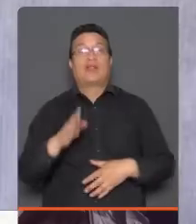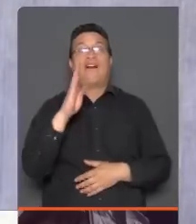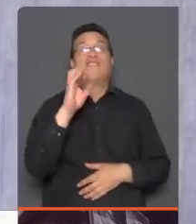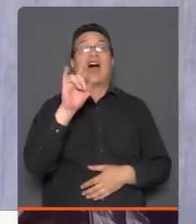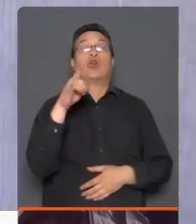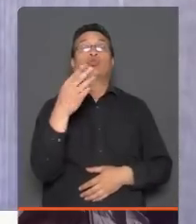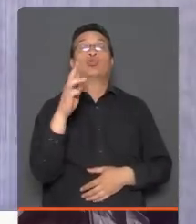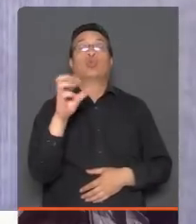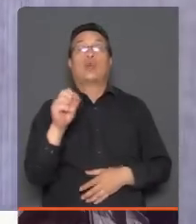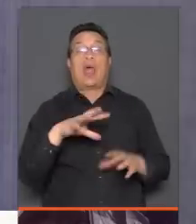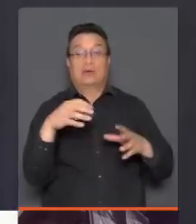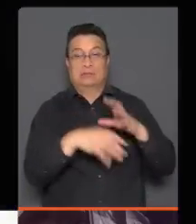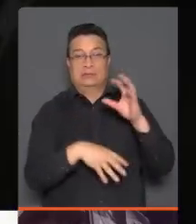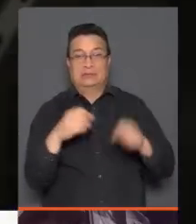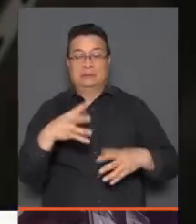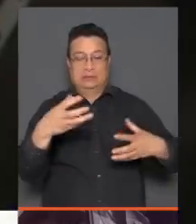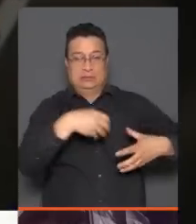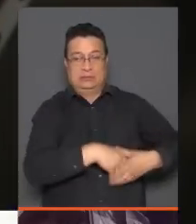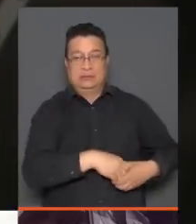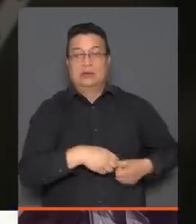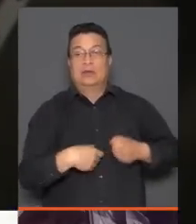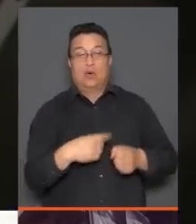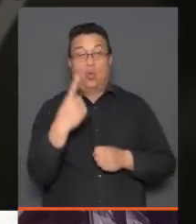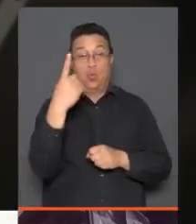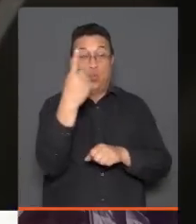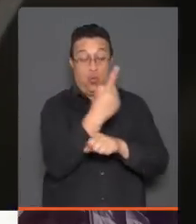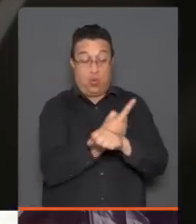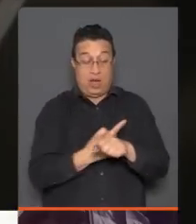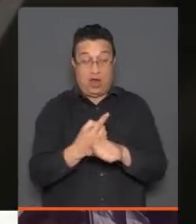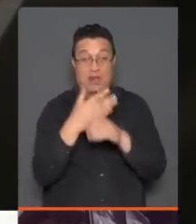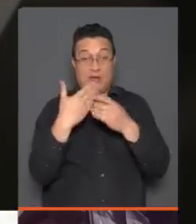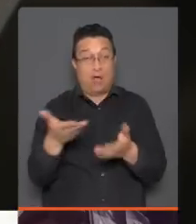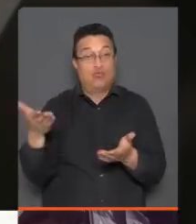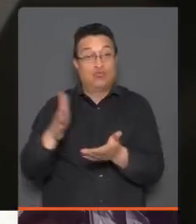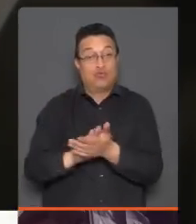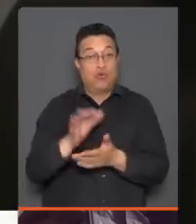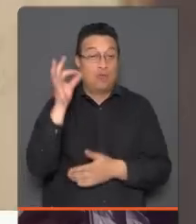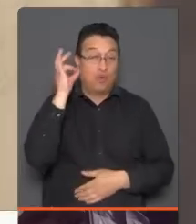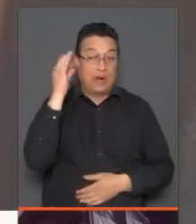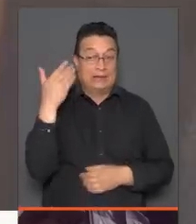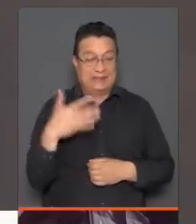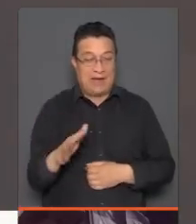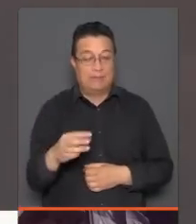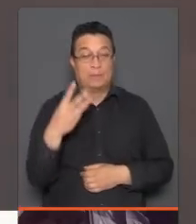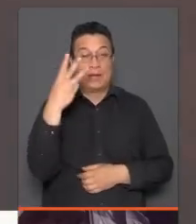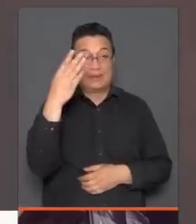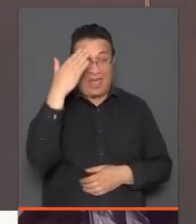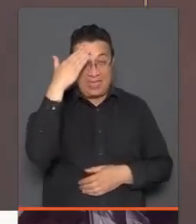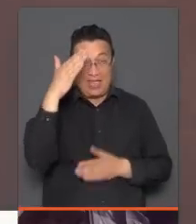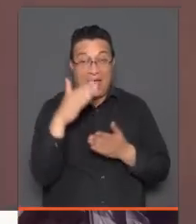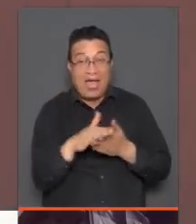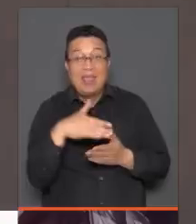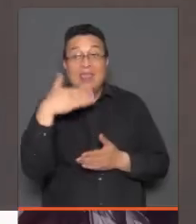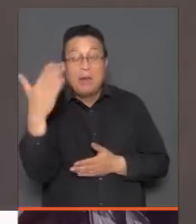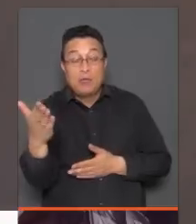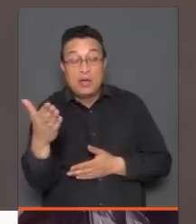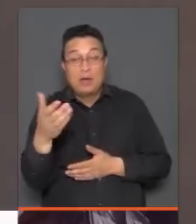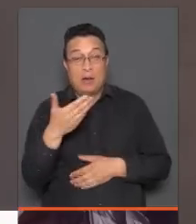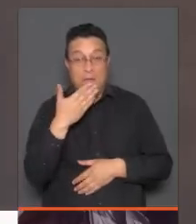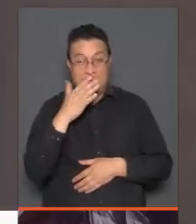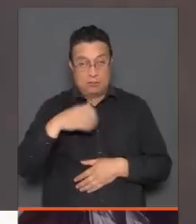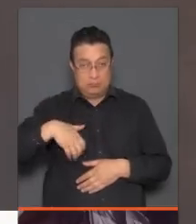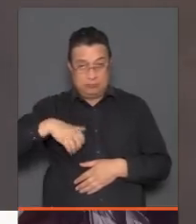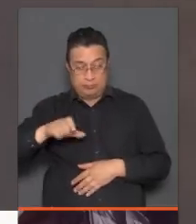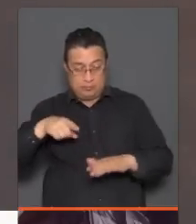objetos. Había pasado apenas una hora desde la muerte de Leslie. 3 días después, la brigada de homicidios llegó hasta la